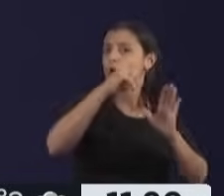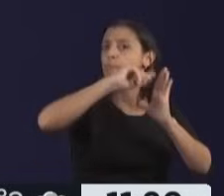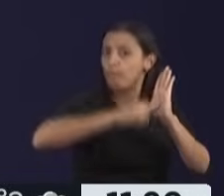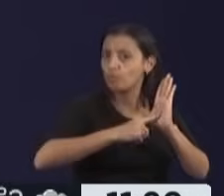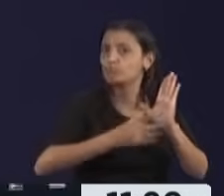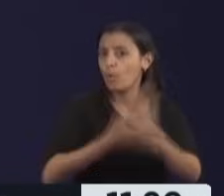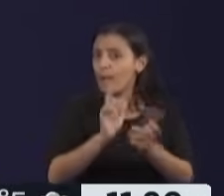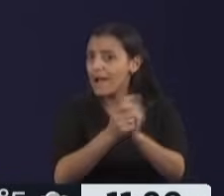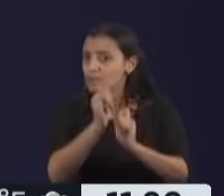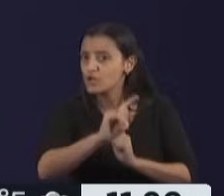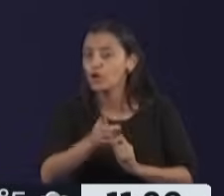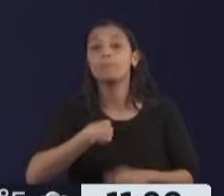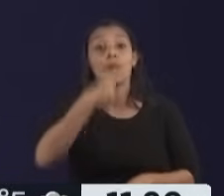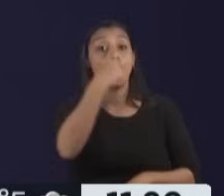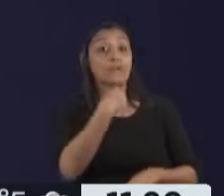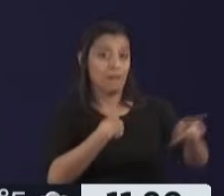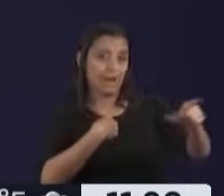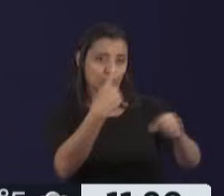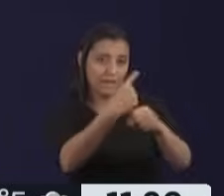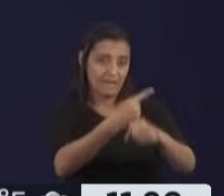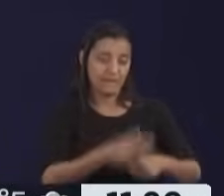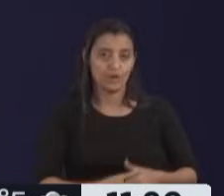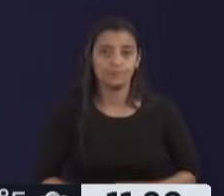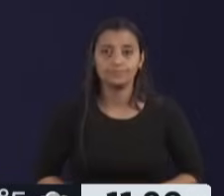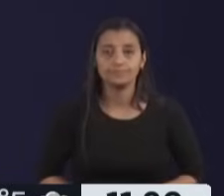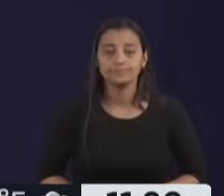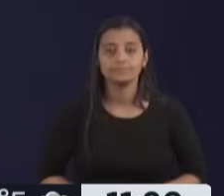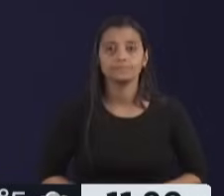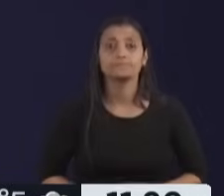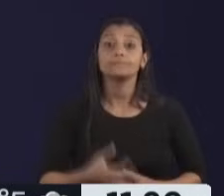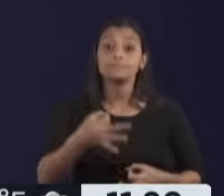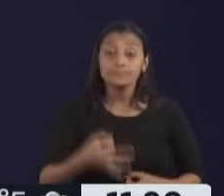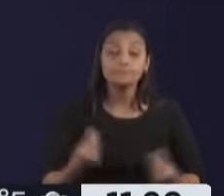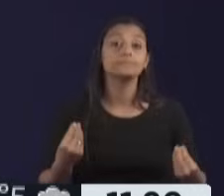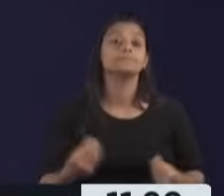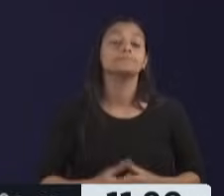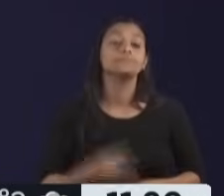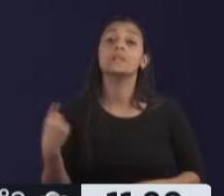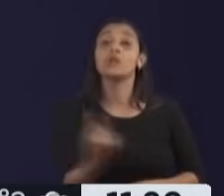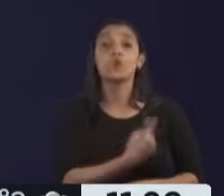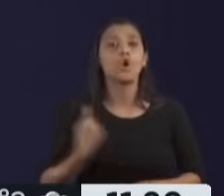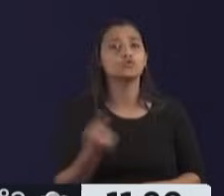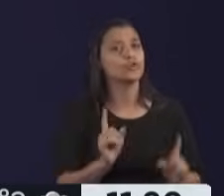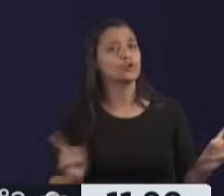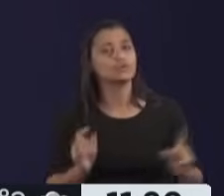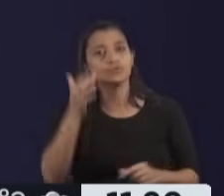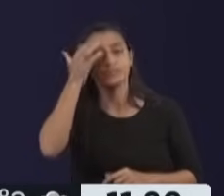No, empiezo por el final, Pablo. Lo cierto es que nosotros no tenemos